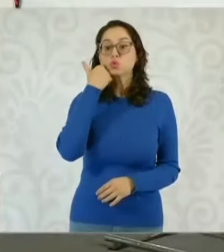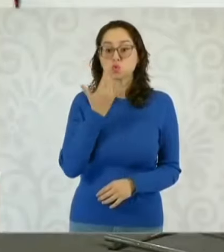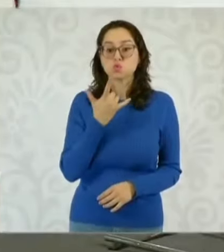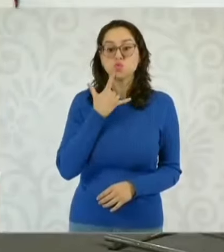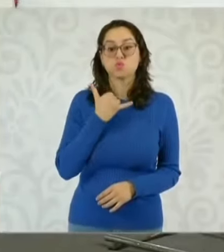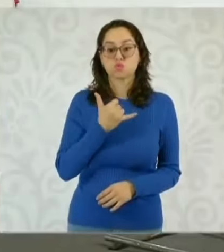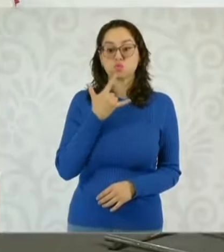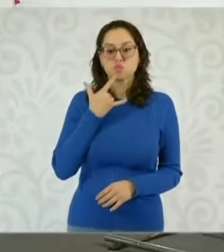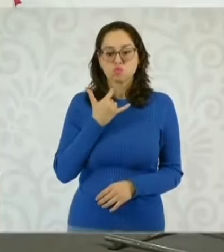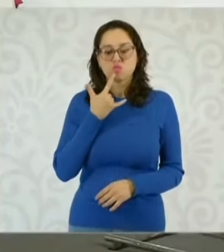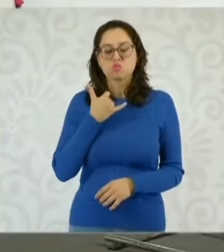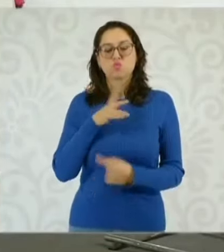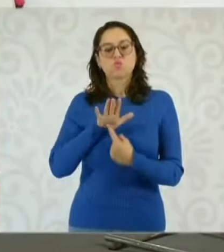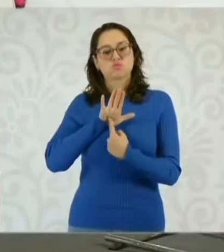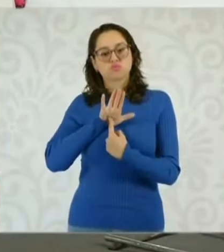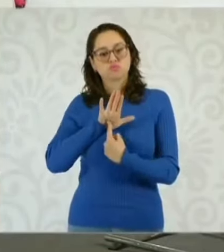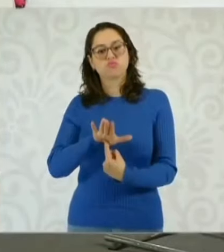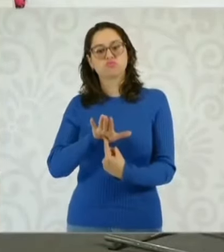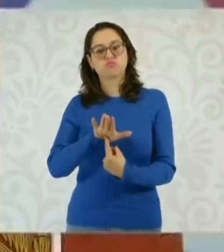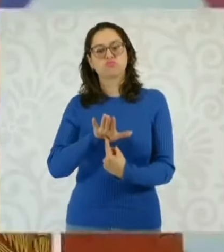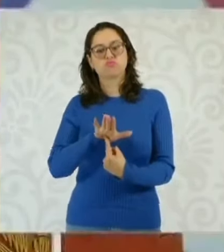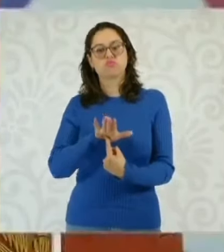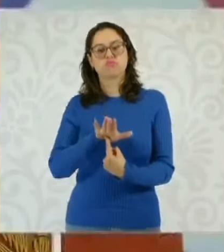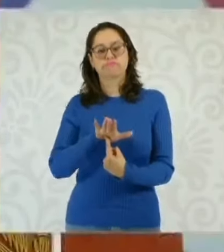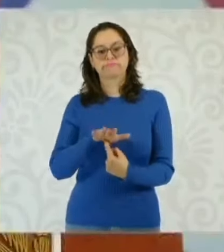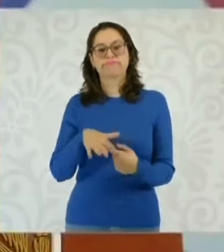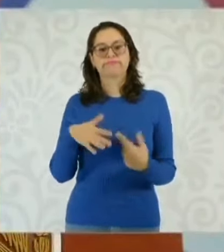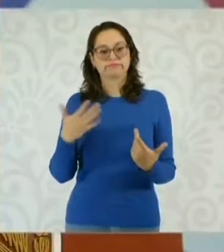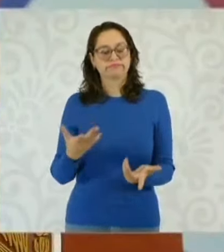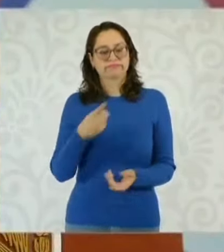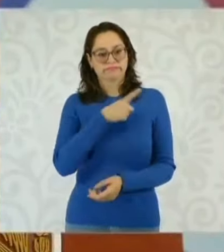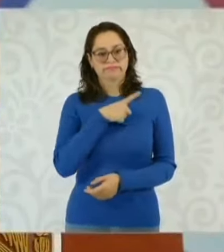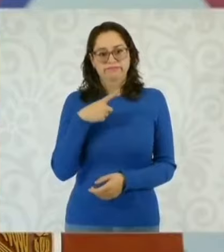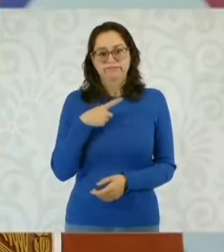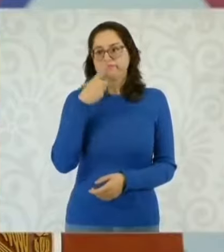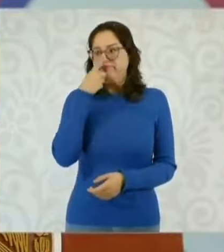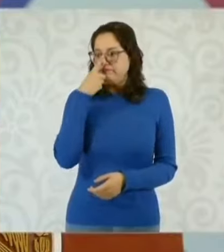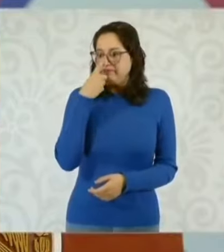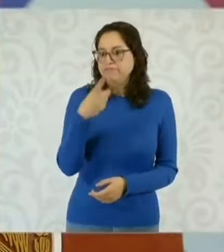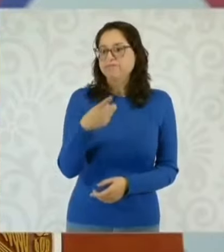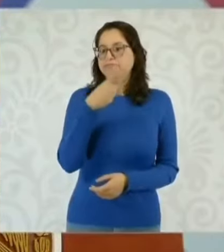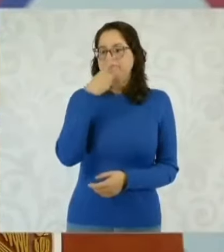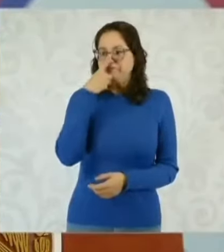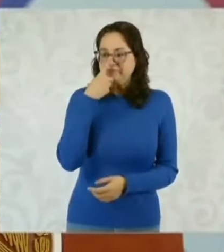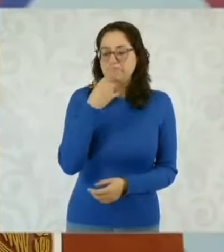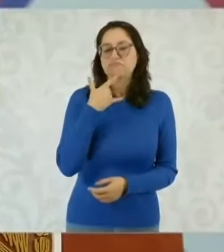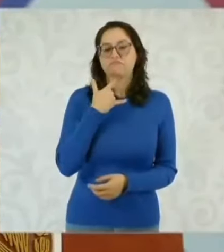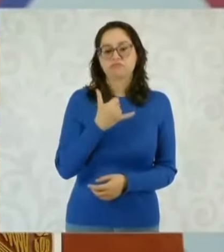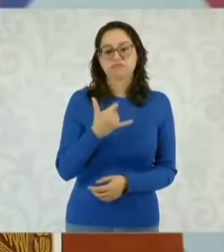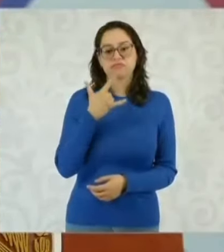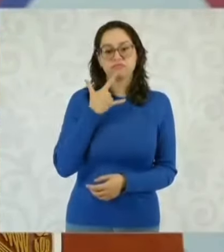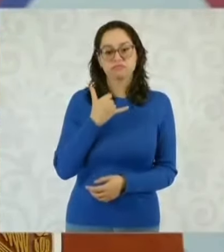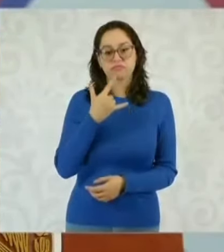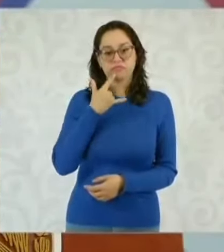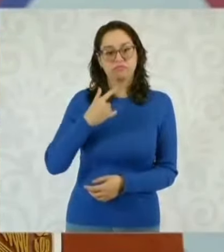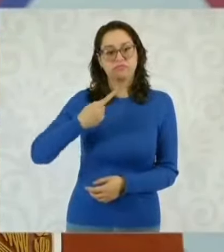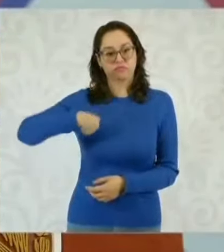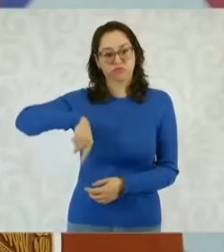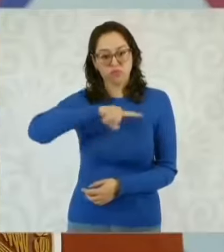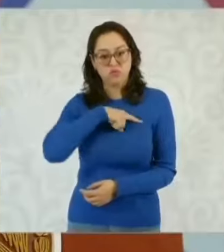es un trabajo que vale la pena mencionar, pues este es un esfuerzo para que nuestras